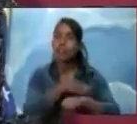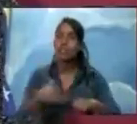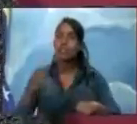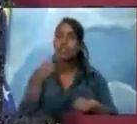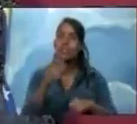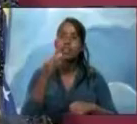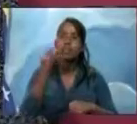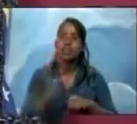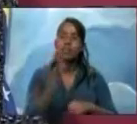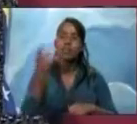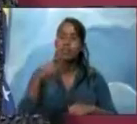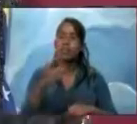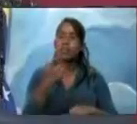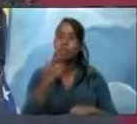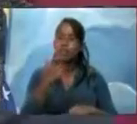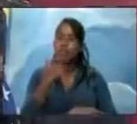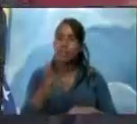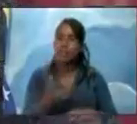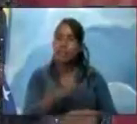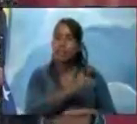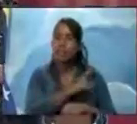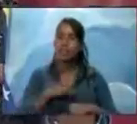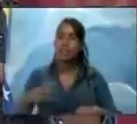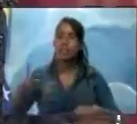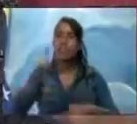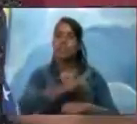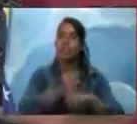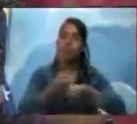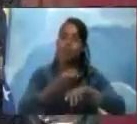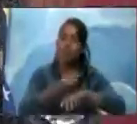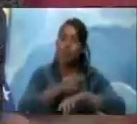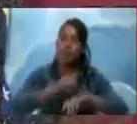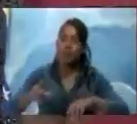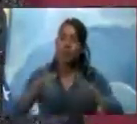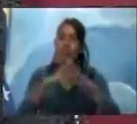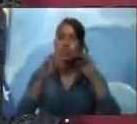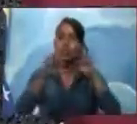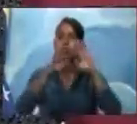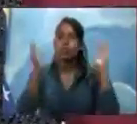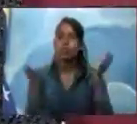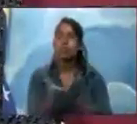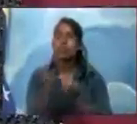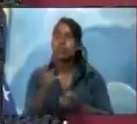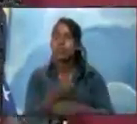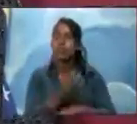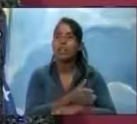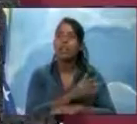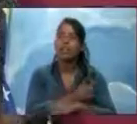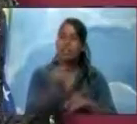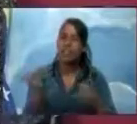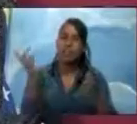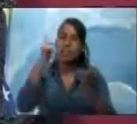siempre ha habido como aquel deseo de gobernar todo el mundo, es el deseo del anticristo, de